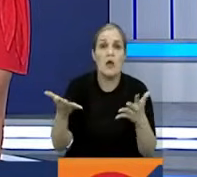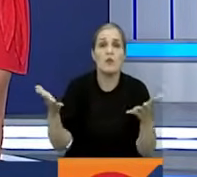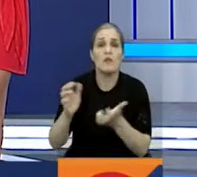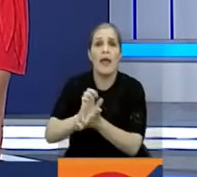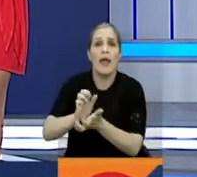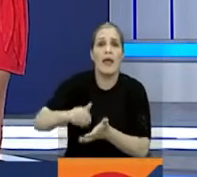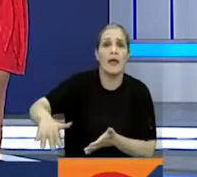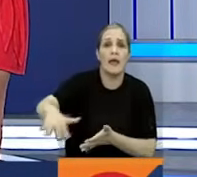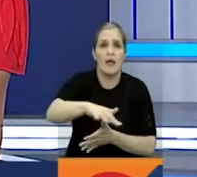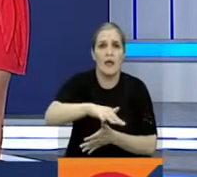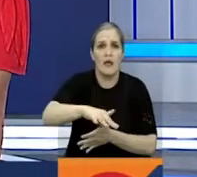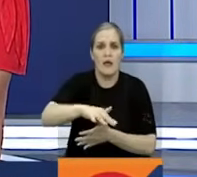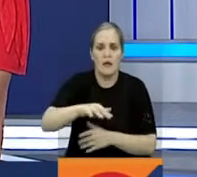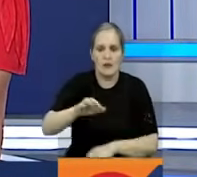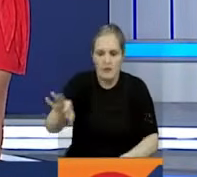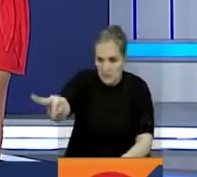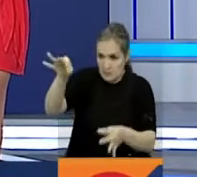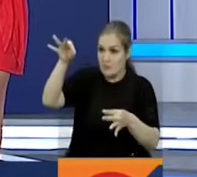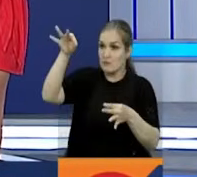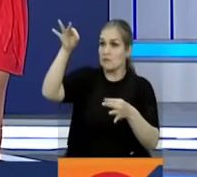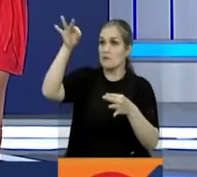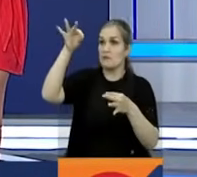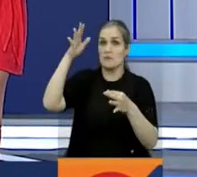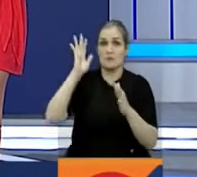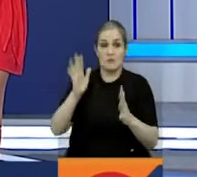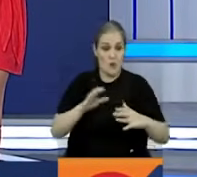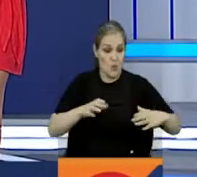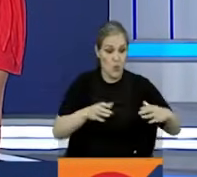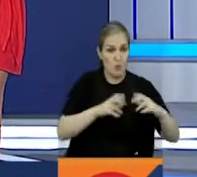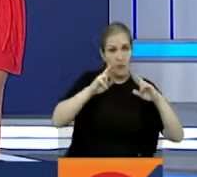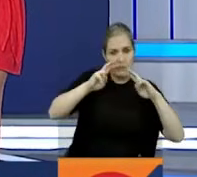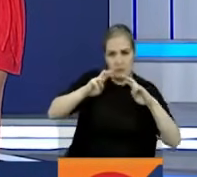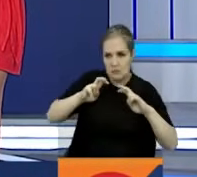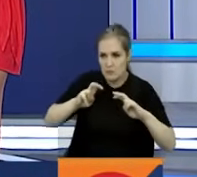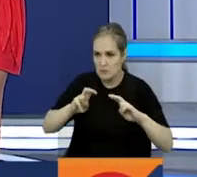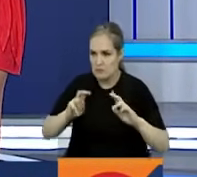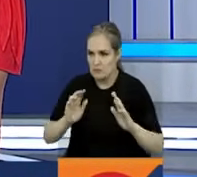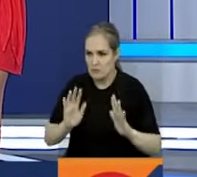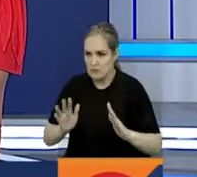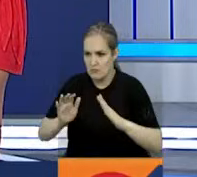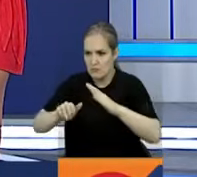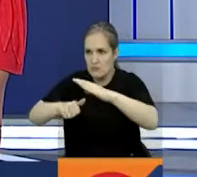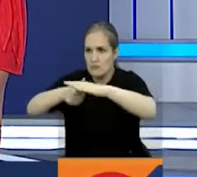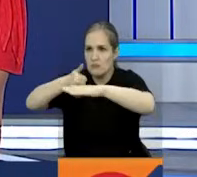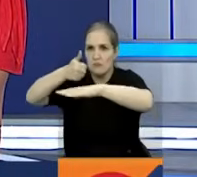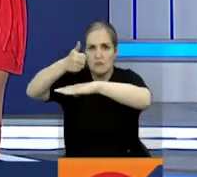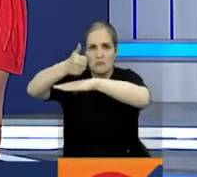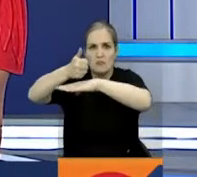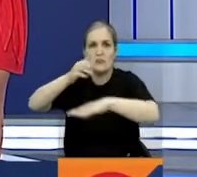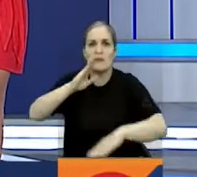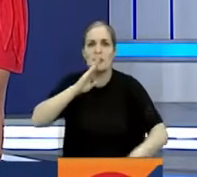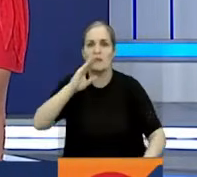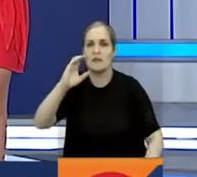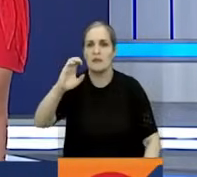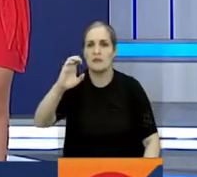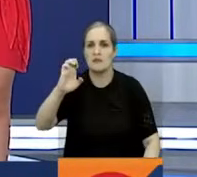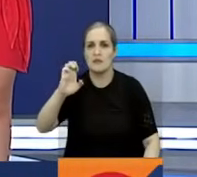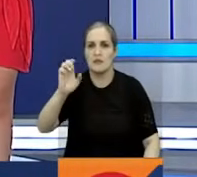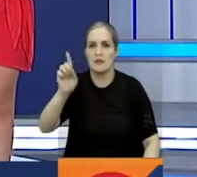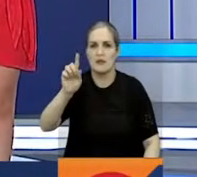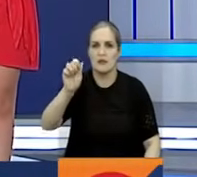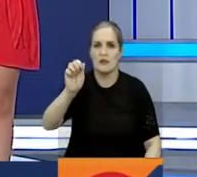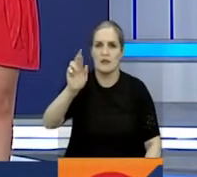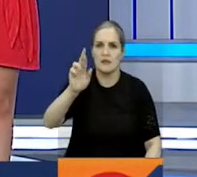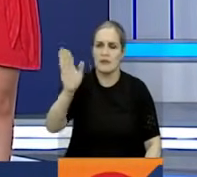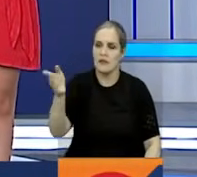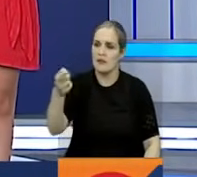un hallazgo revelador. Los investigadores del caso incluyeron en el mando principal de La Cordillera a César Giraldo